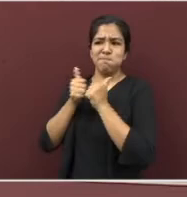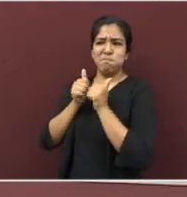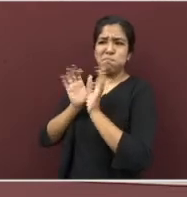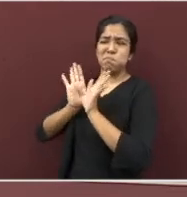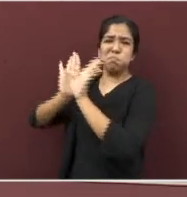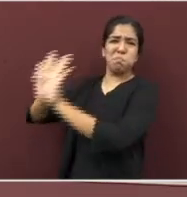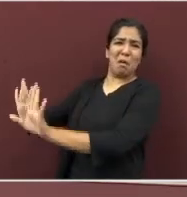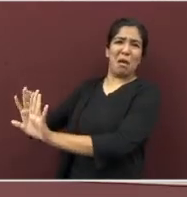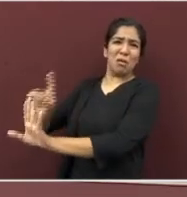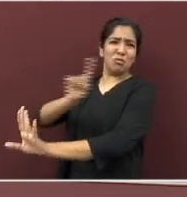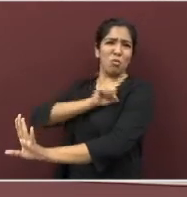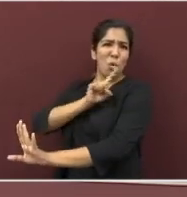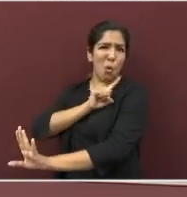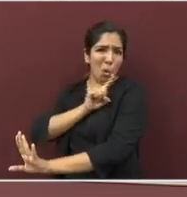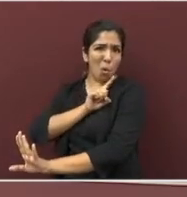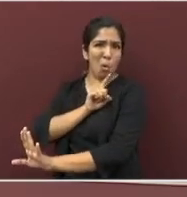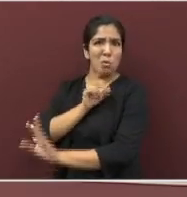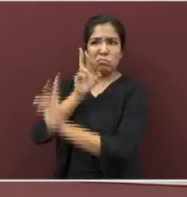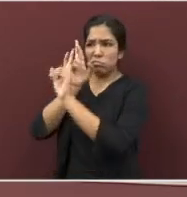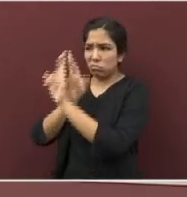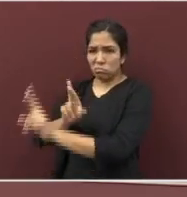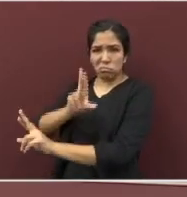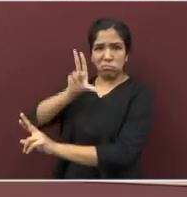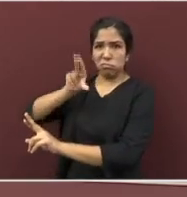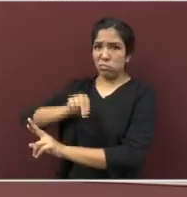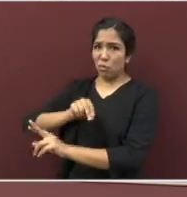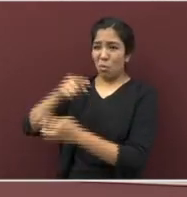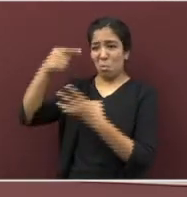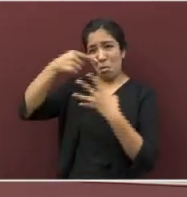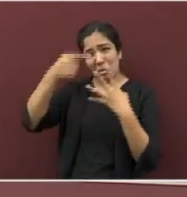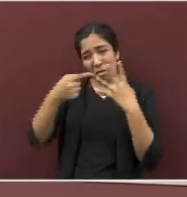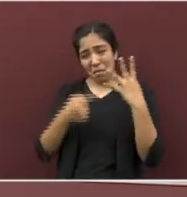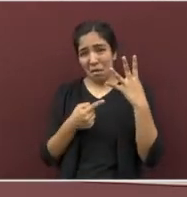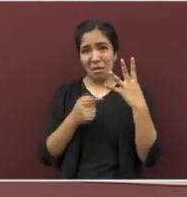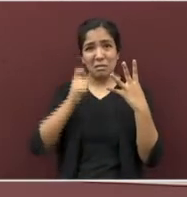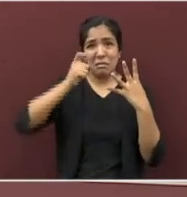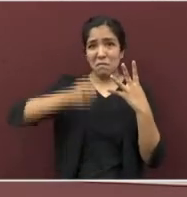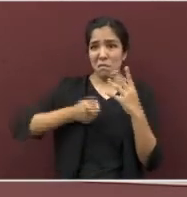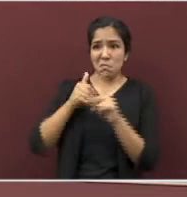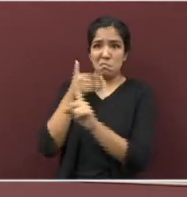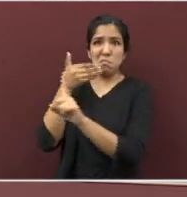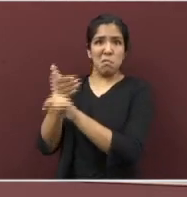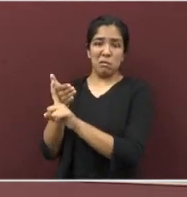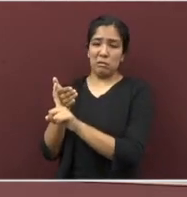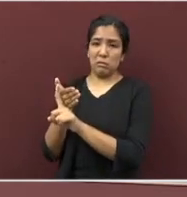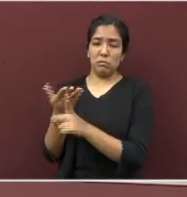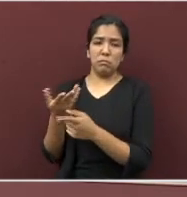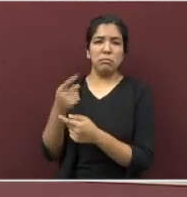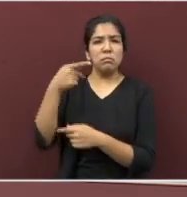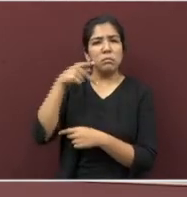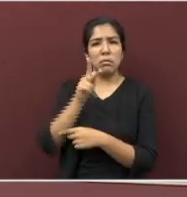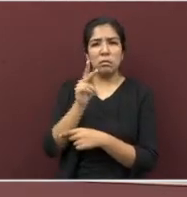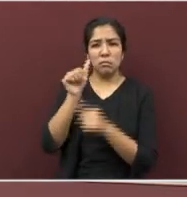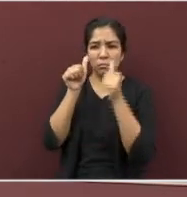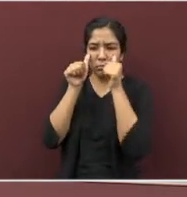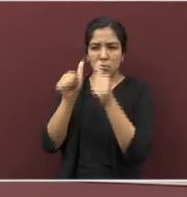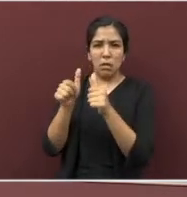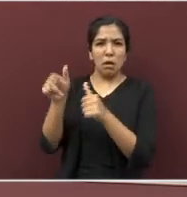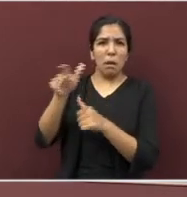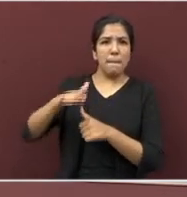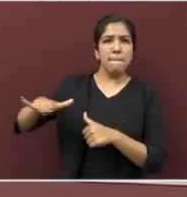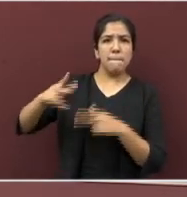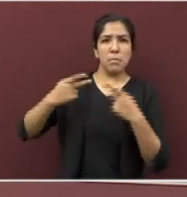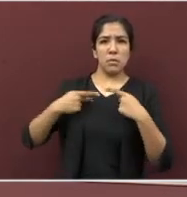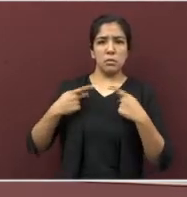falta de respeto fíjense bien para poder identificar el maltrato en las personas mayores es